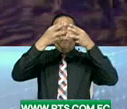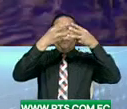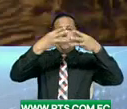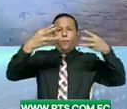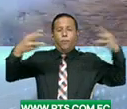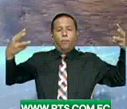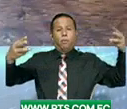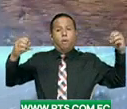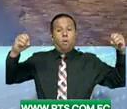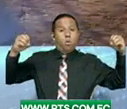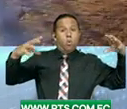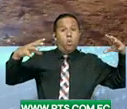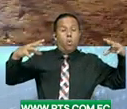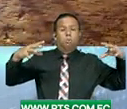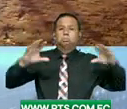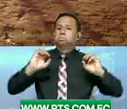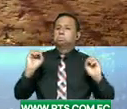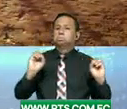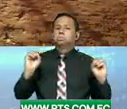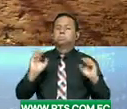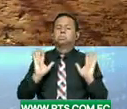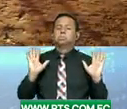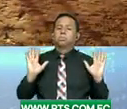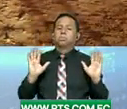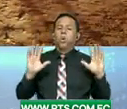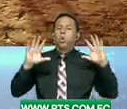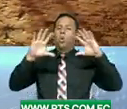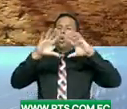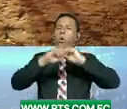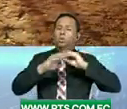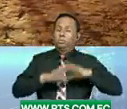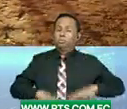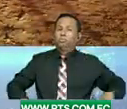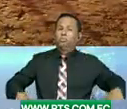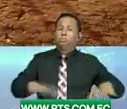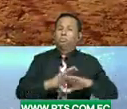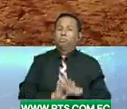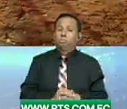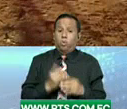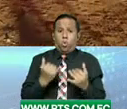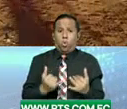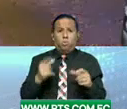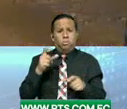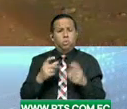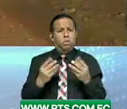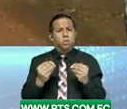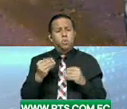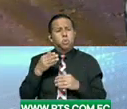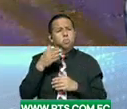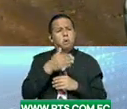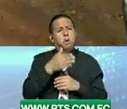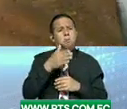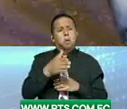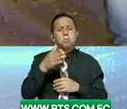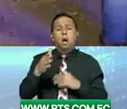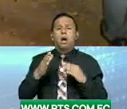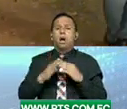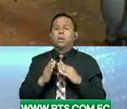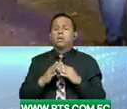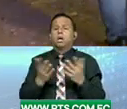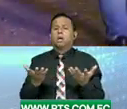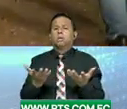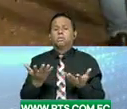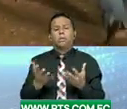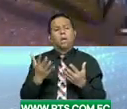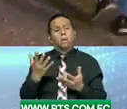de alumbrado público, y es donde muchos ciudadanos se dirigen a esa hora de la noche hacia sus viviendas, luego de pasar por o